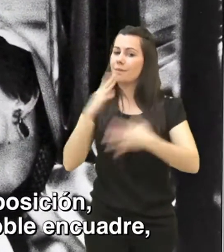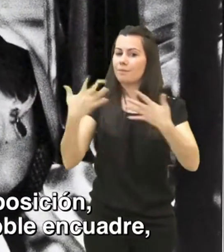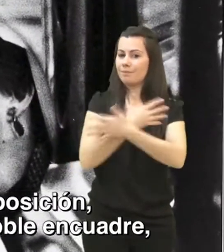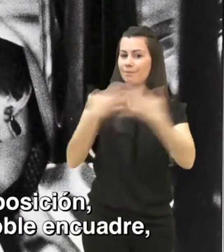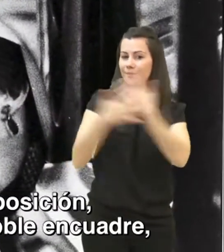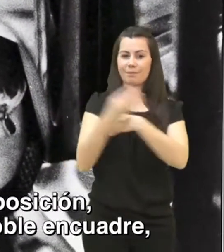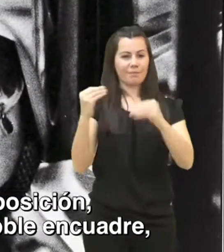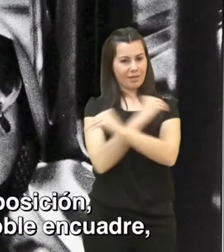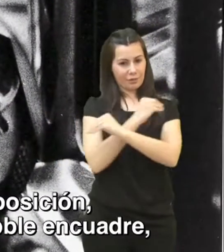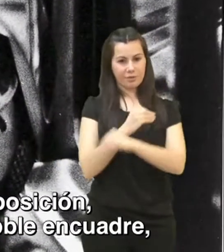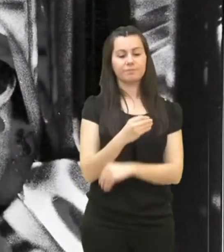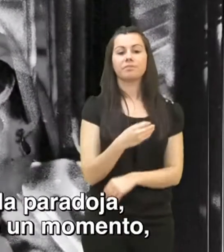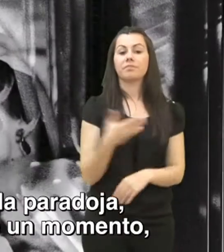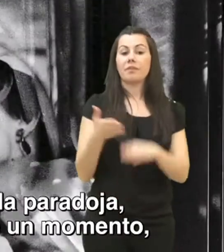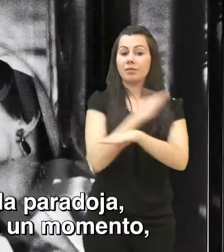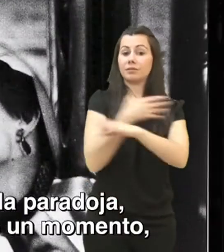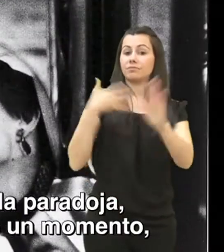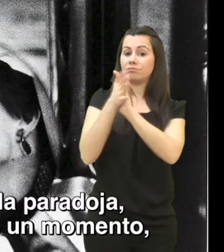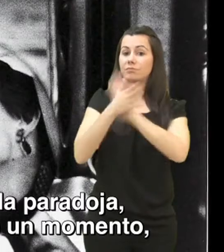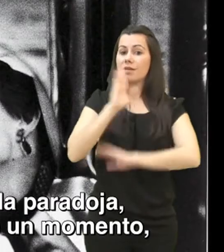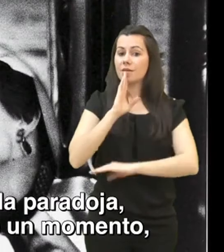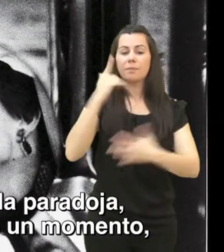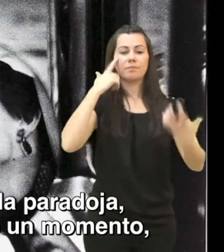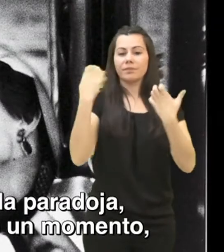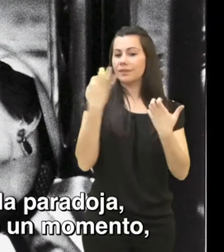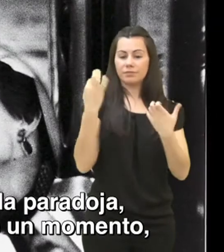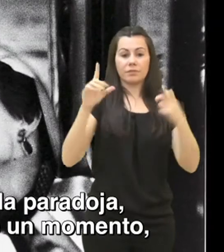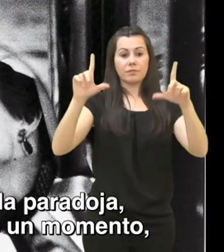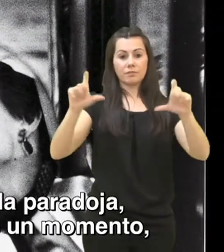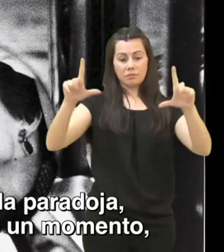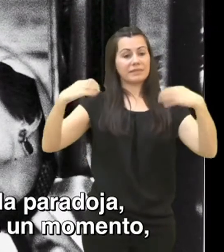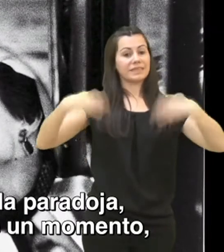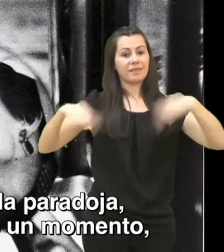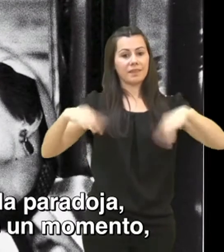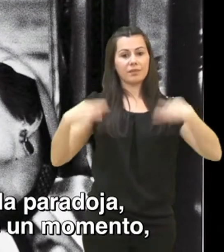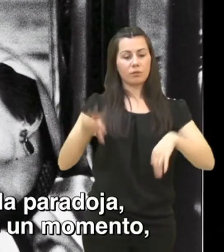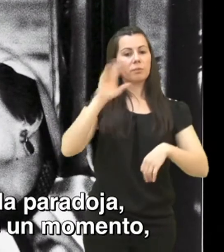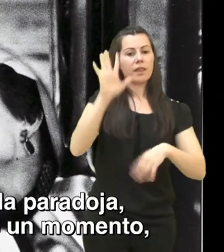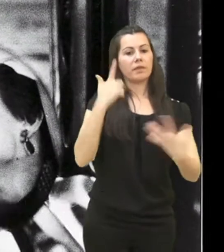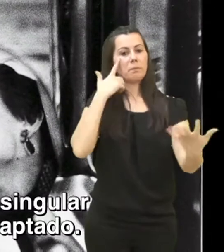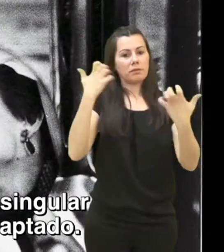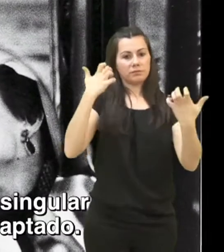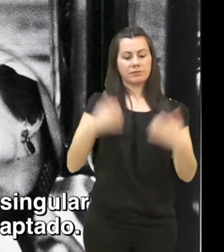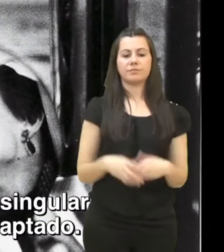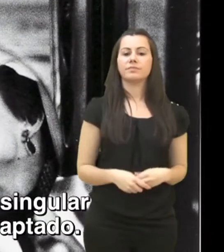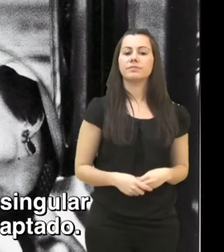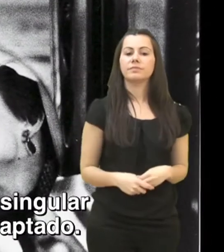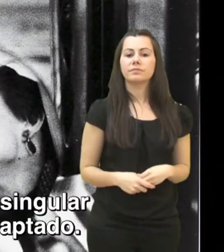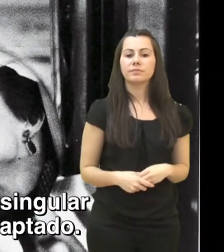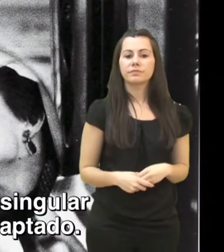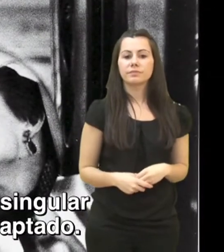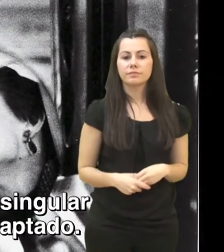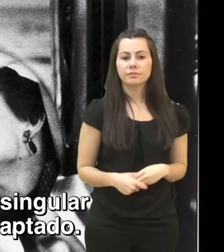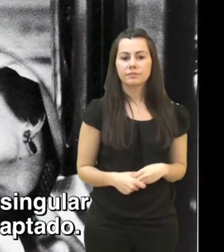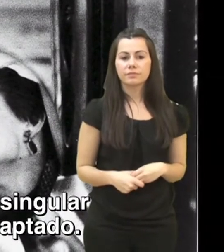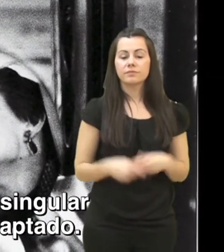dinámica interna y doble encuadre, es decir, el uso de la paradoja, como decíamos hace un momento, para resaltar lo